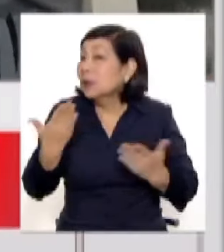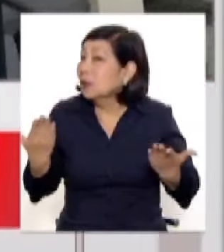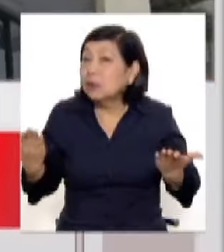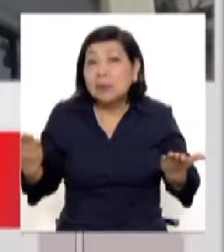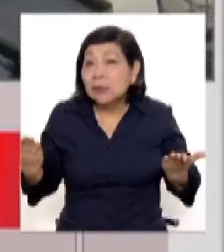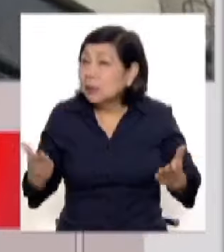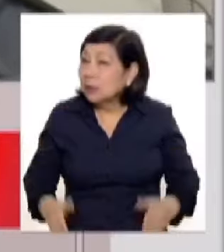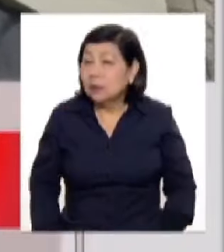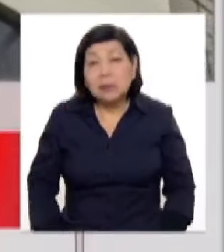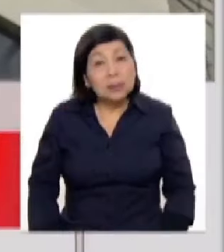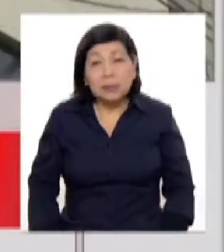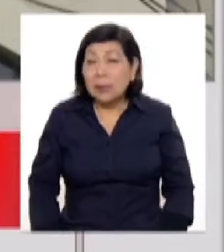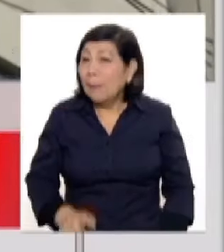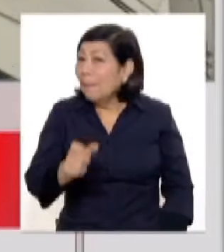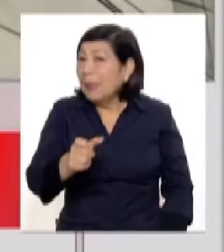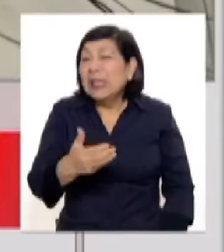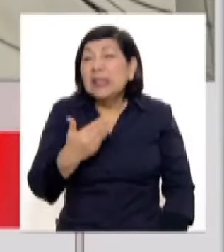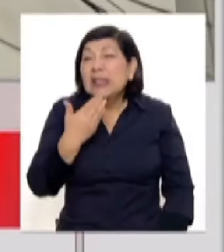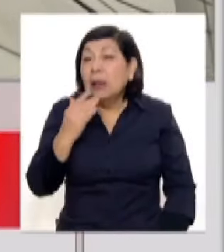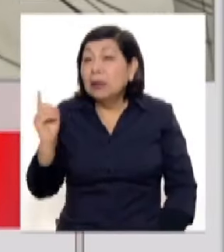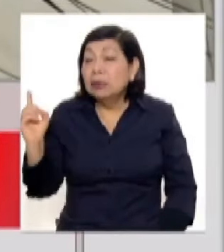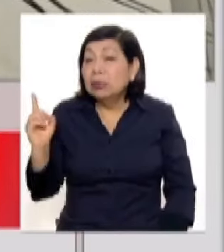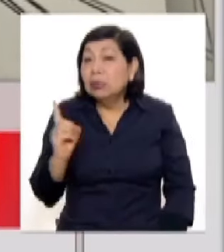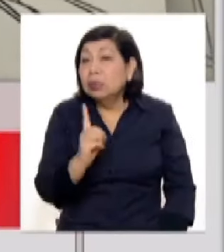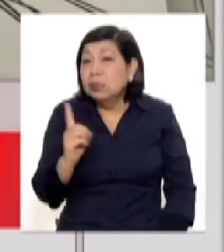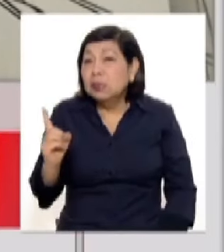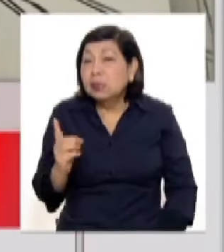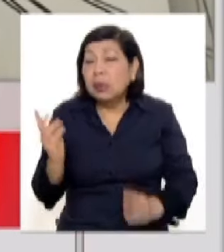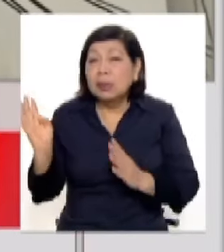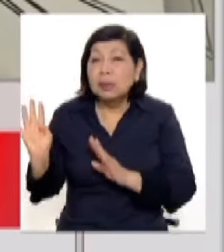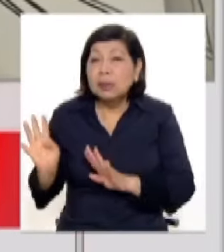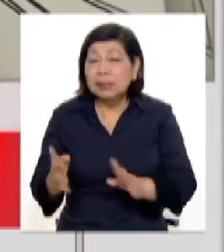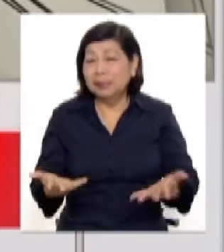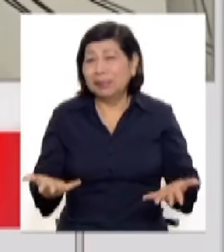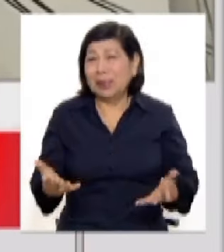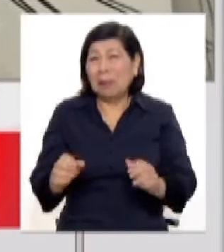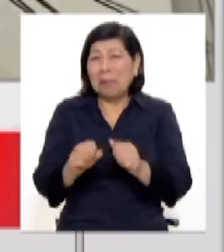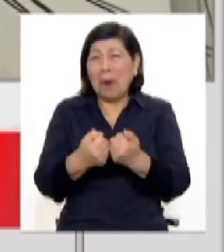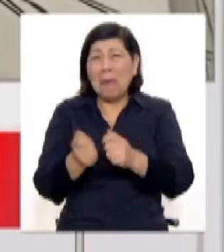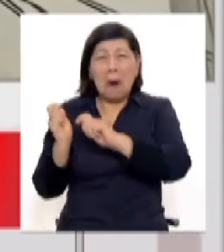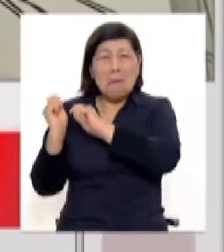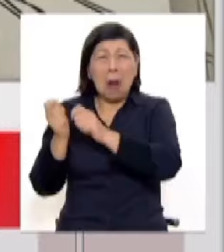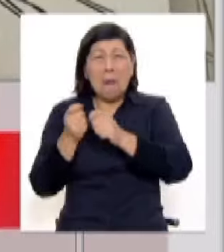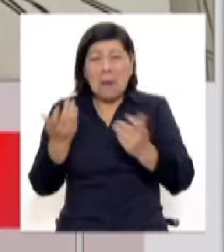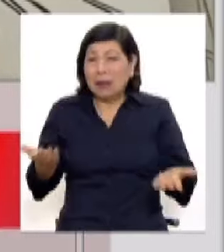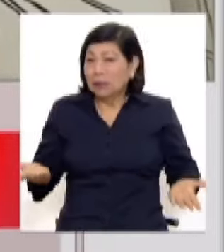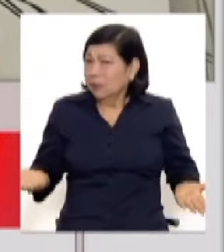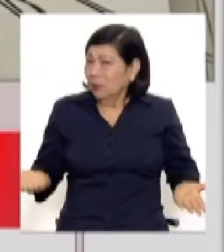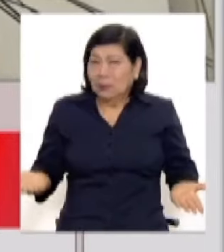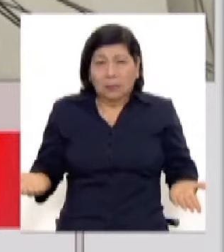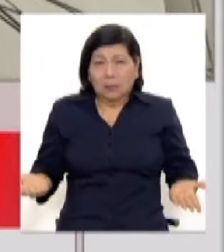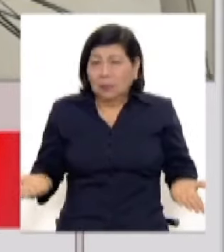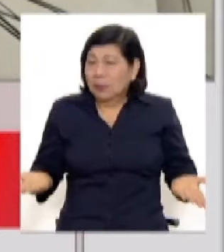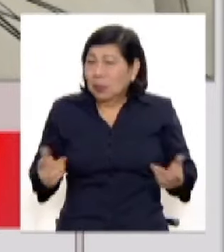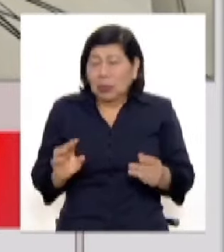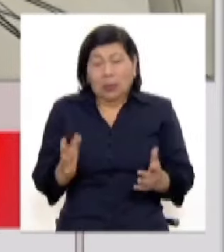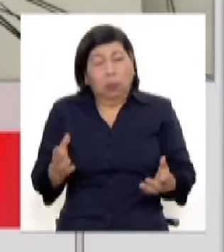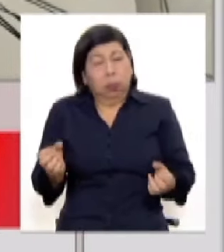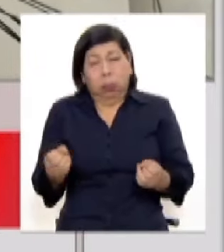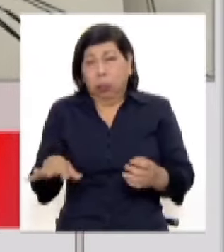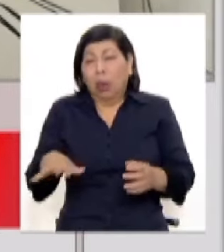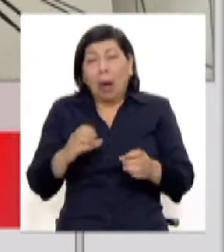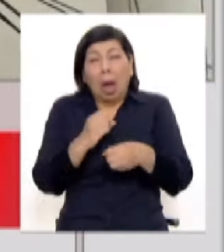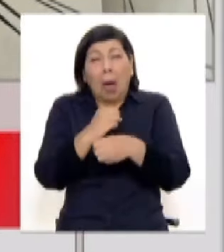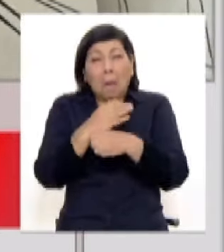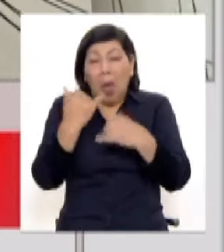a estas personas que se acercaron hasta este punto para realizar estos destrozos y pues que causaron de alguna manera zozobra